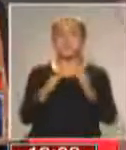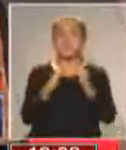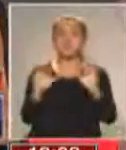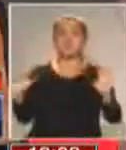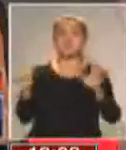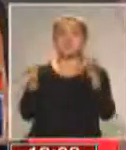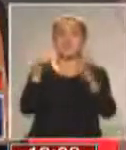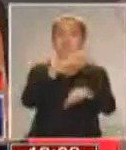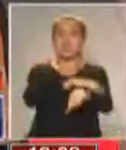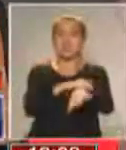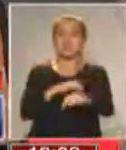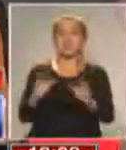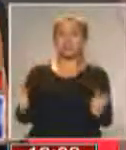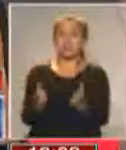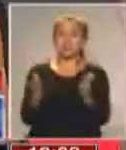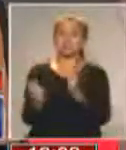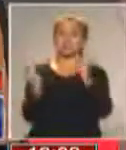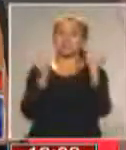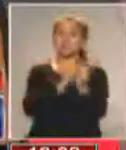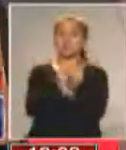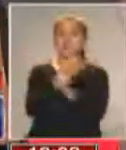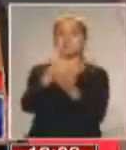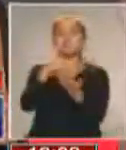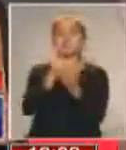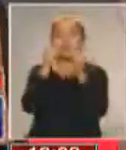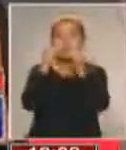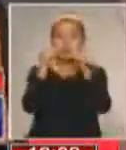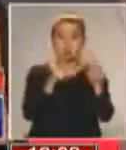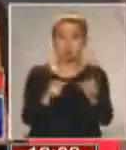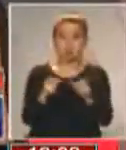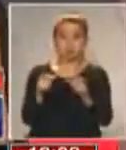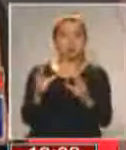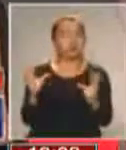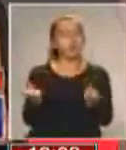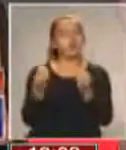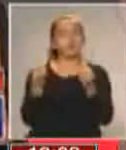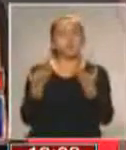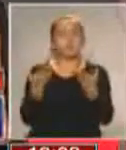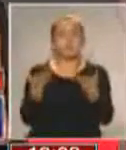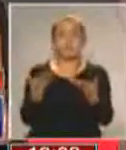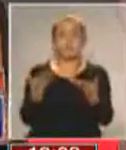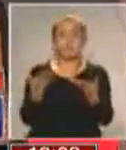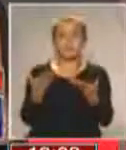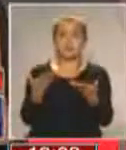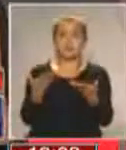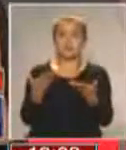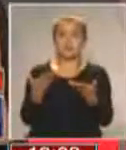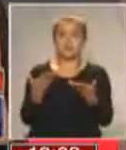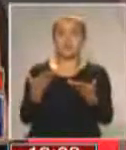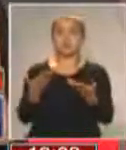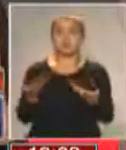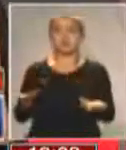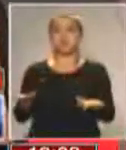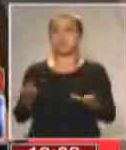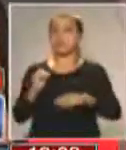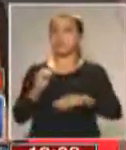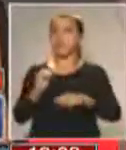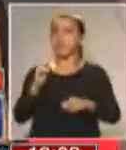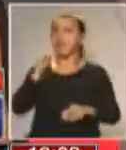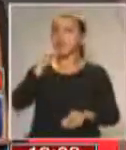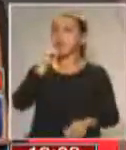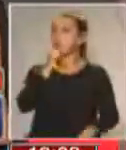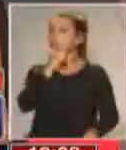impulsando esta modificación al plan regulador. Entonces, obviamente, las luces, las alertas se